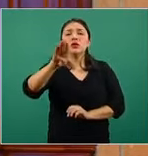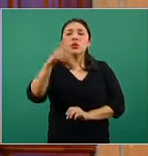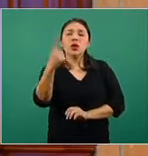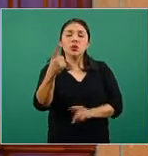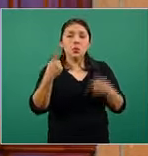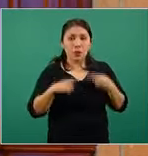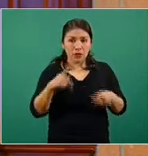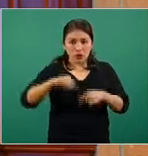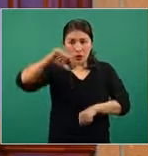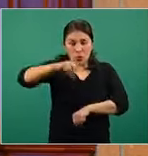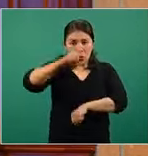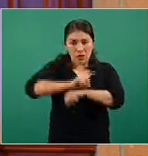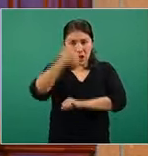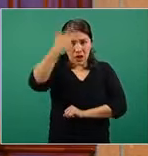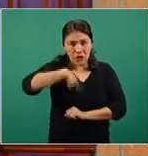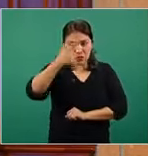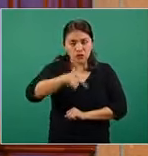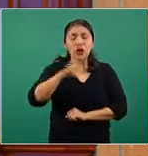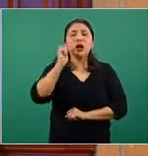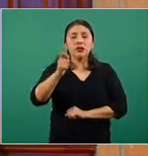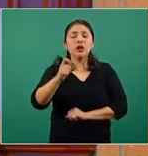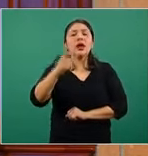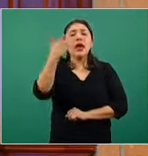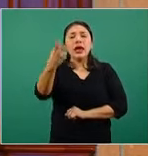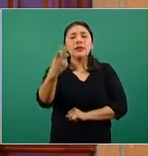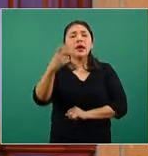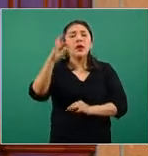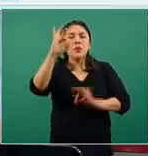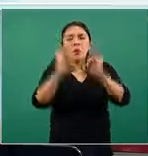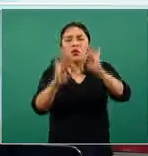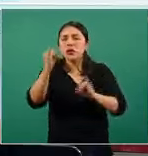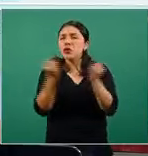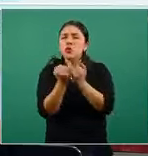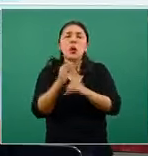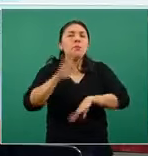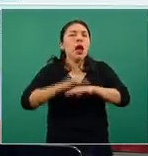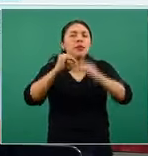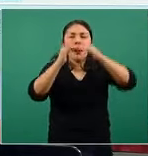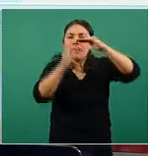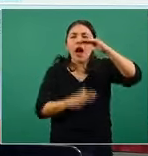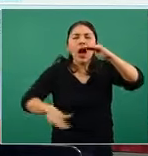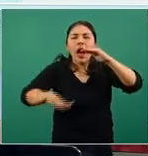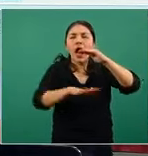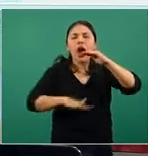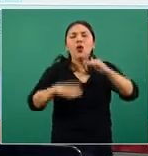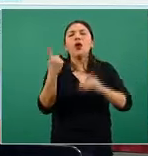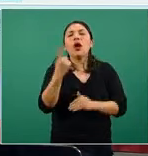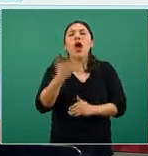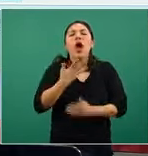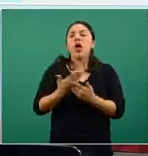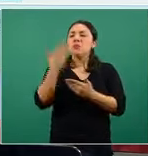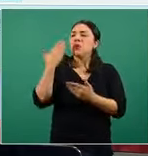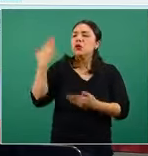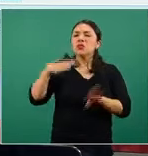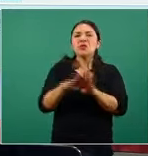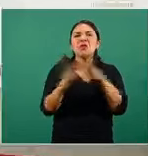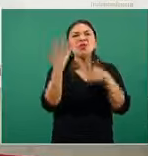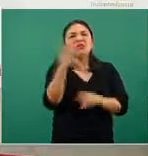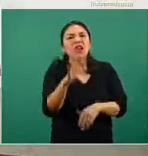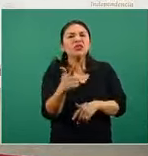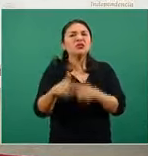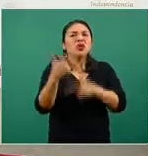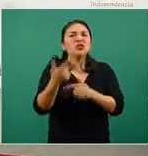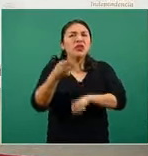56.691 para esta noche, que es de los porcentajes también más bajos que hemos tenido prácticamente en los últimos 10, 12